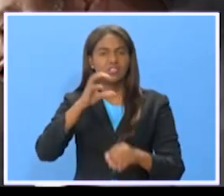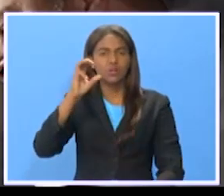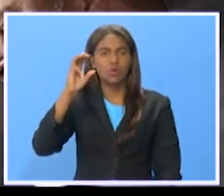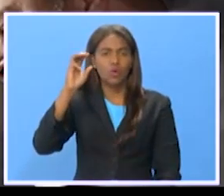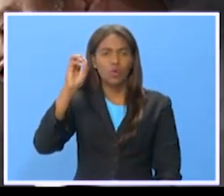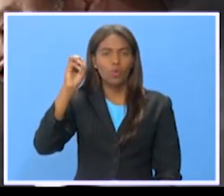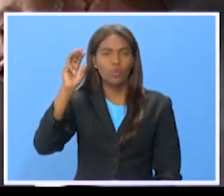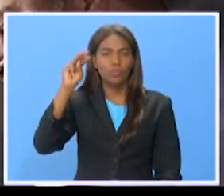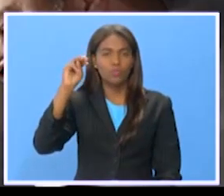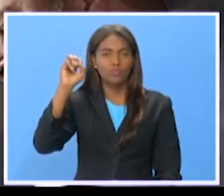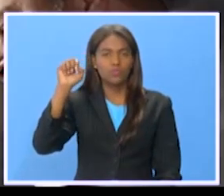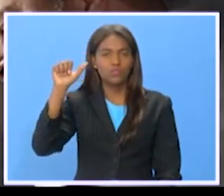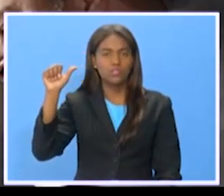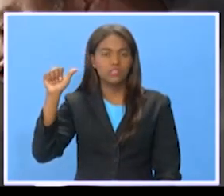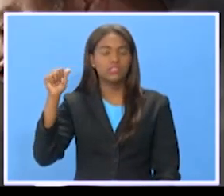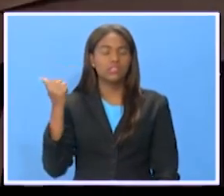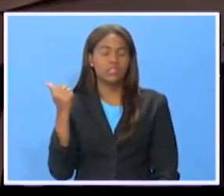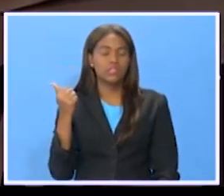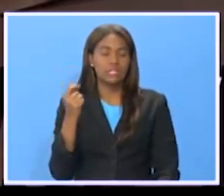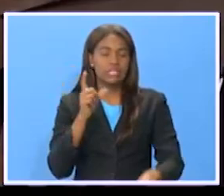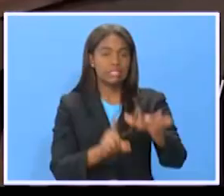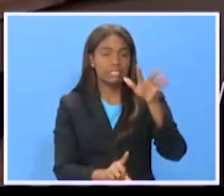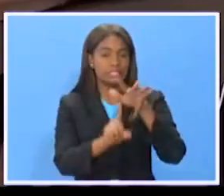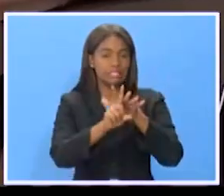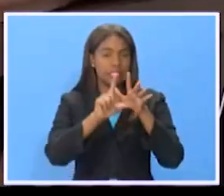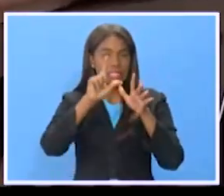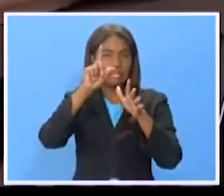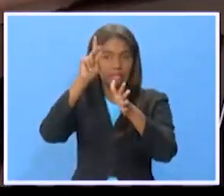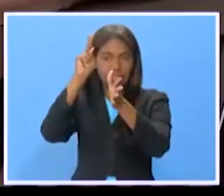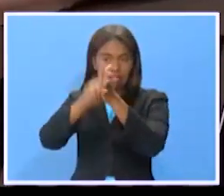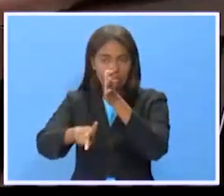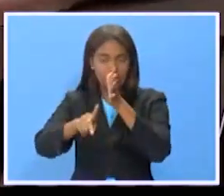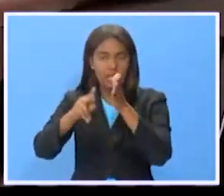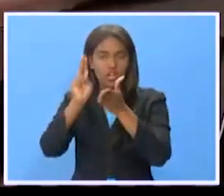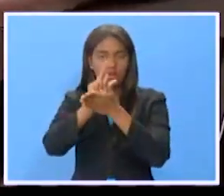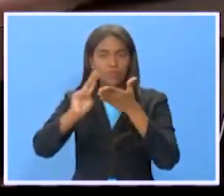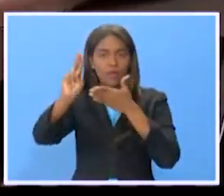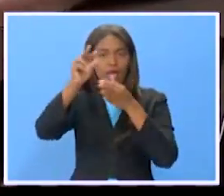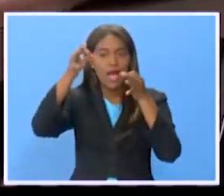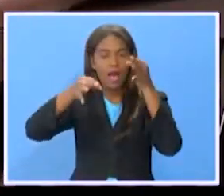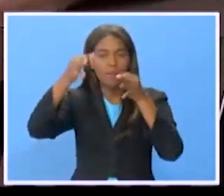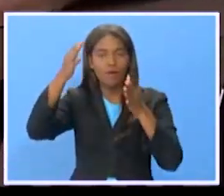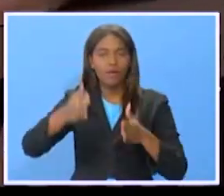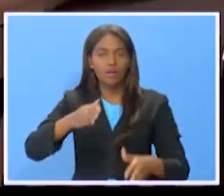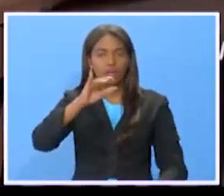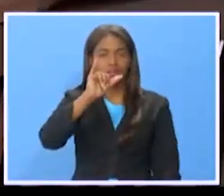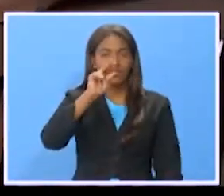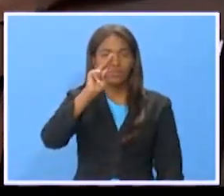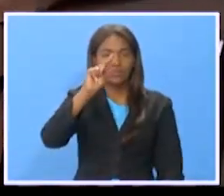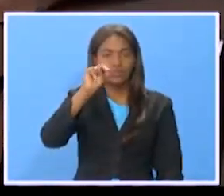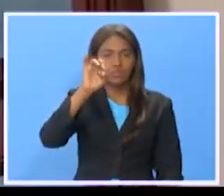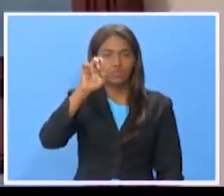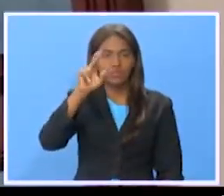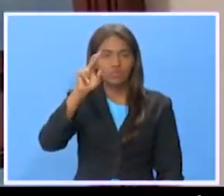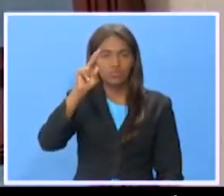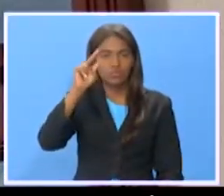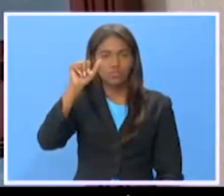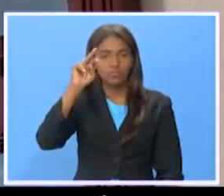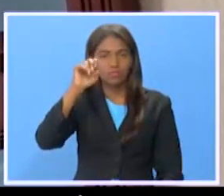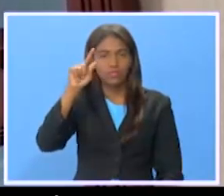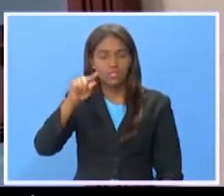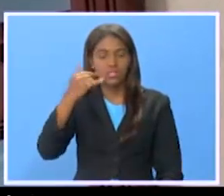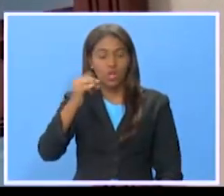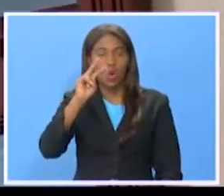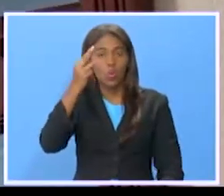Servicios de Autobuses que desencadenaron en el asesinato del catedrático universitario Junior Ramírez, este lunes el